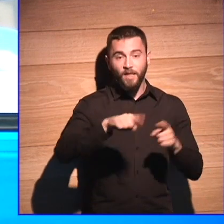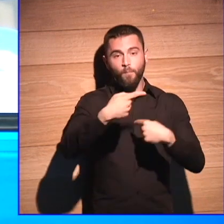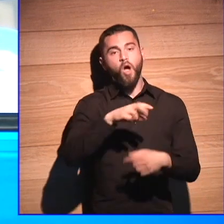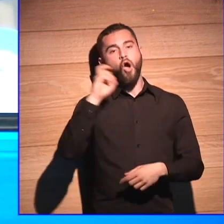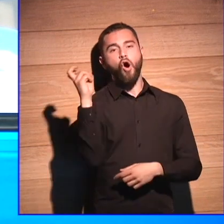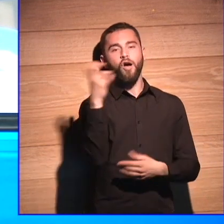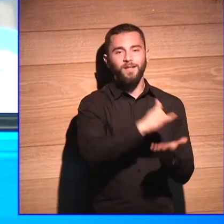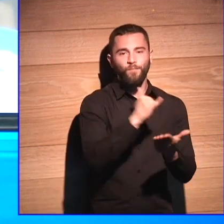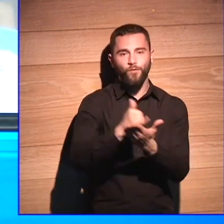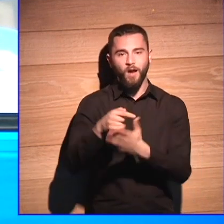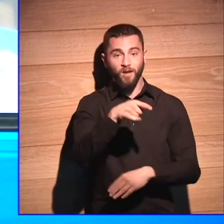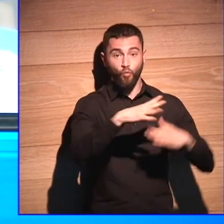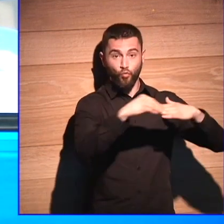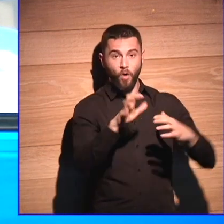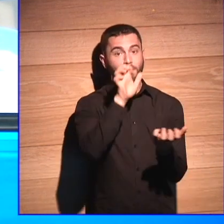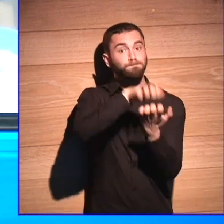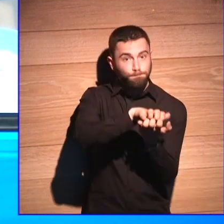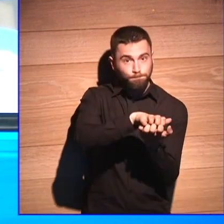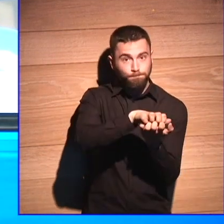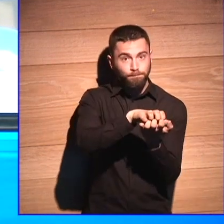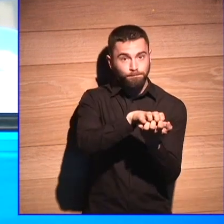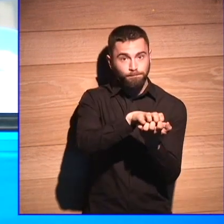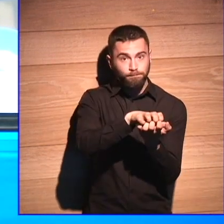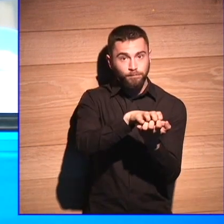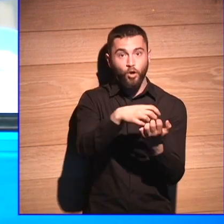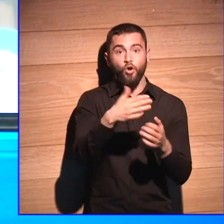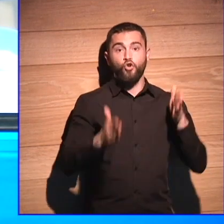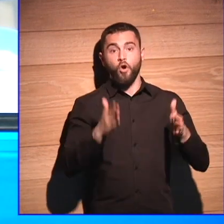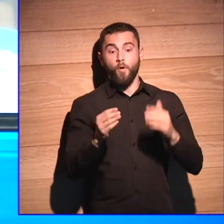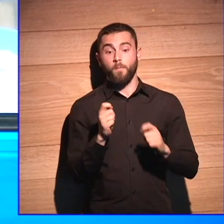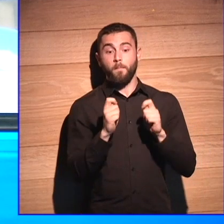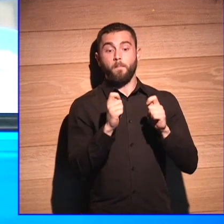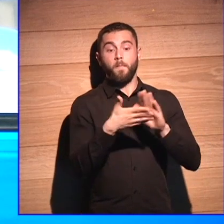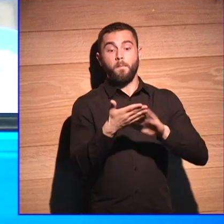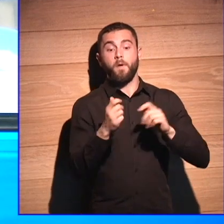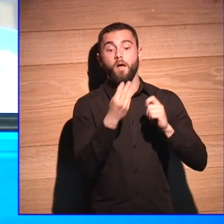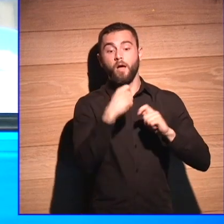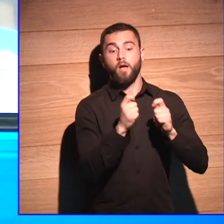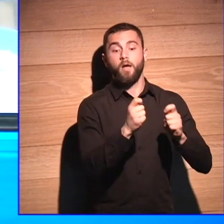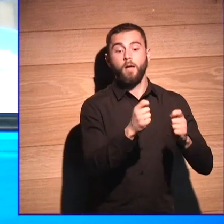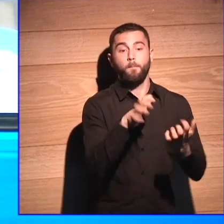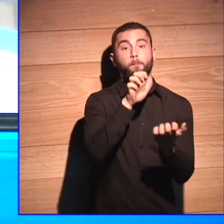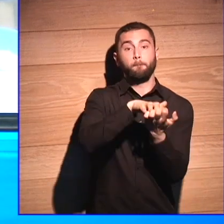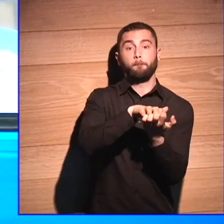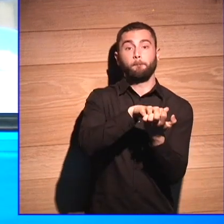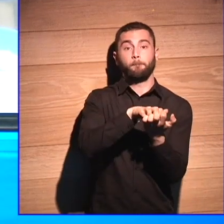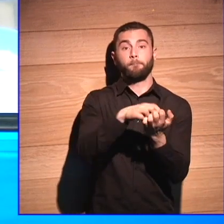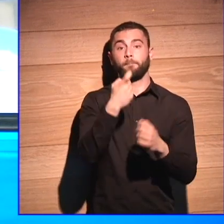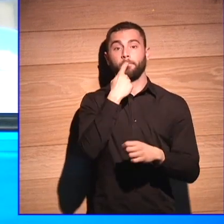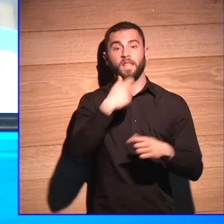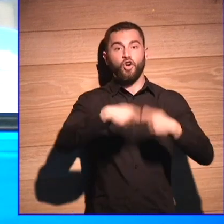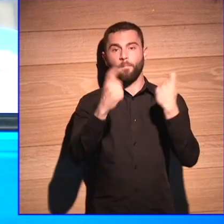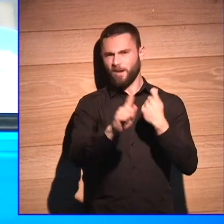los usuarios cerró la boca justo en el momento en que el robot le iba a dar de comer. Entonces, claro, en lugar de romperle los dientes, lo que tiene que hacer el robot